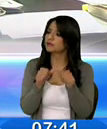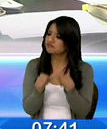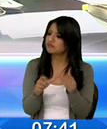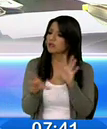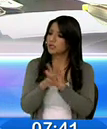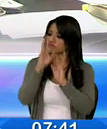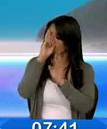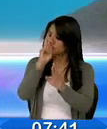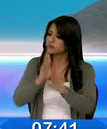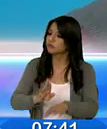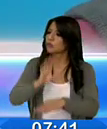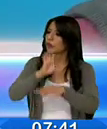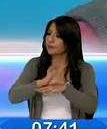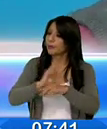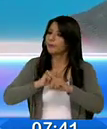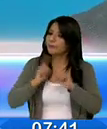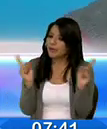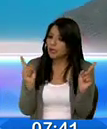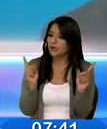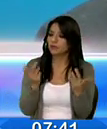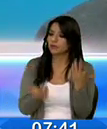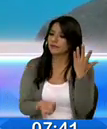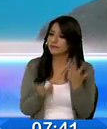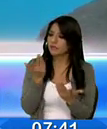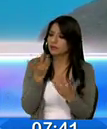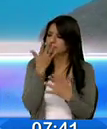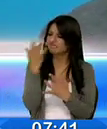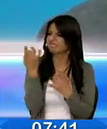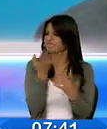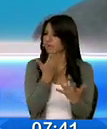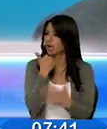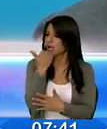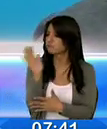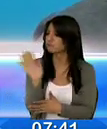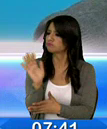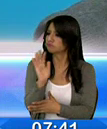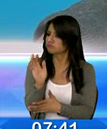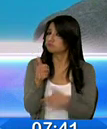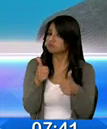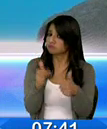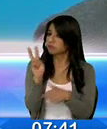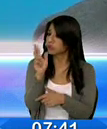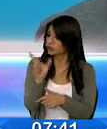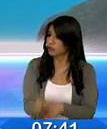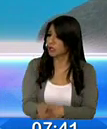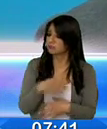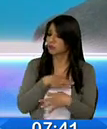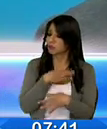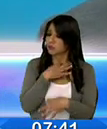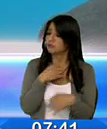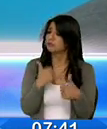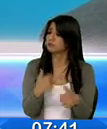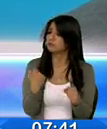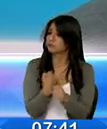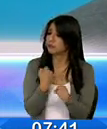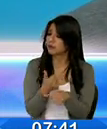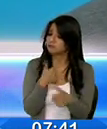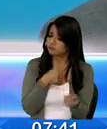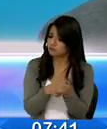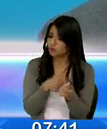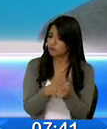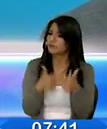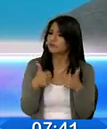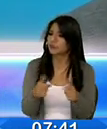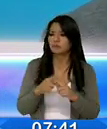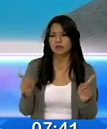el Ecuador, sin caer en modo alguno en xenofobia, hay muy buenos venezolanos, ejecutivos que están aquí, que aportan,